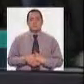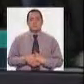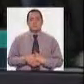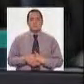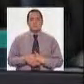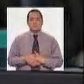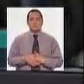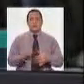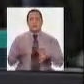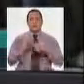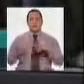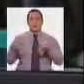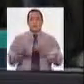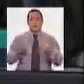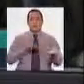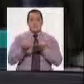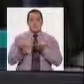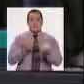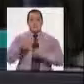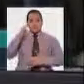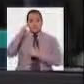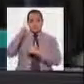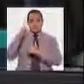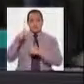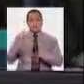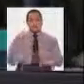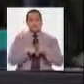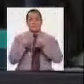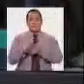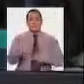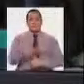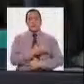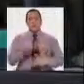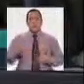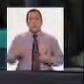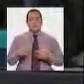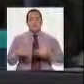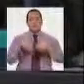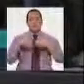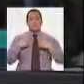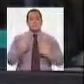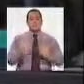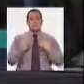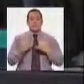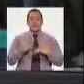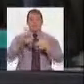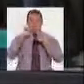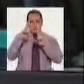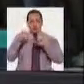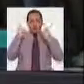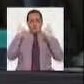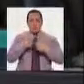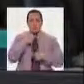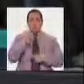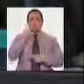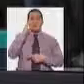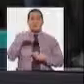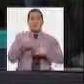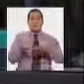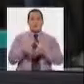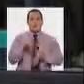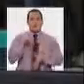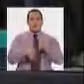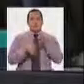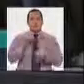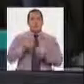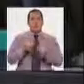del relacionado al servicio militar, sin embargo, el gobierno ha acatado y ha respetado lo dispuesto por el Poder Judicial.